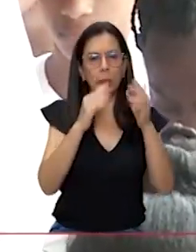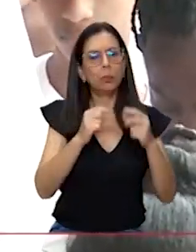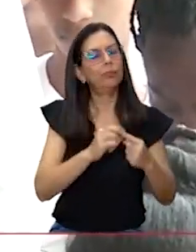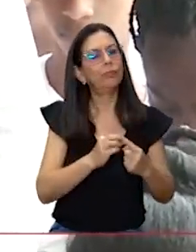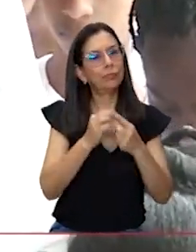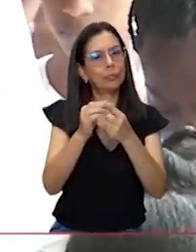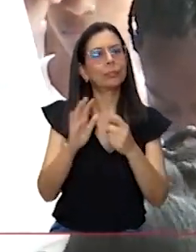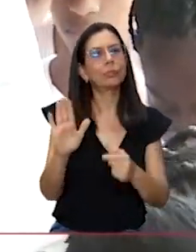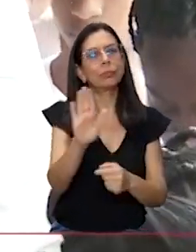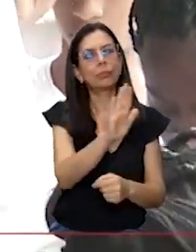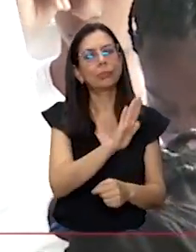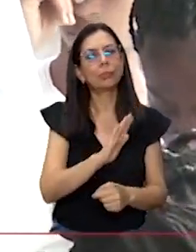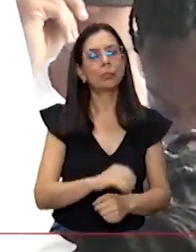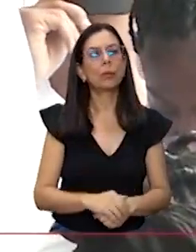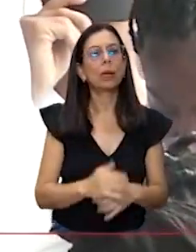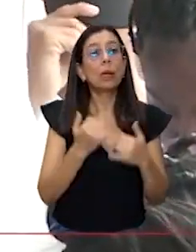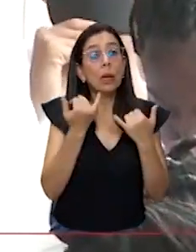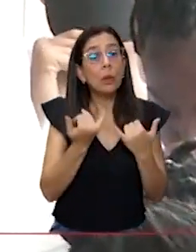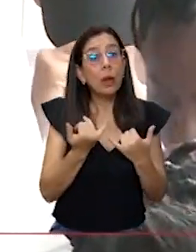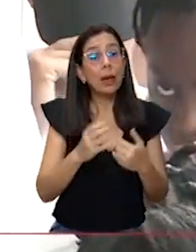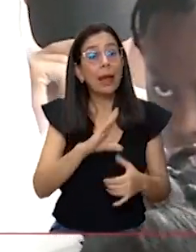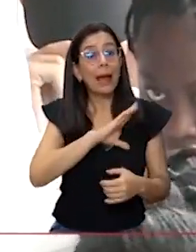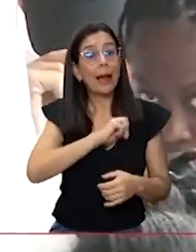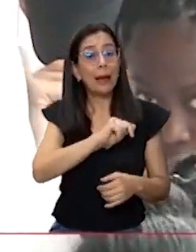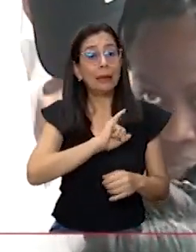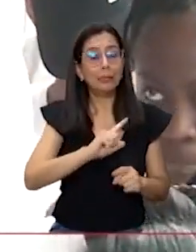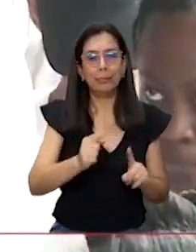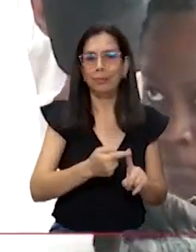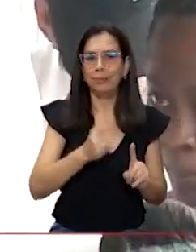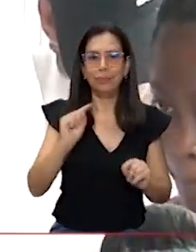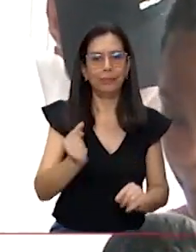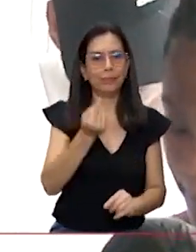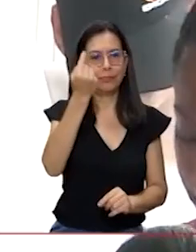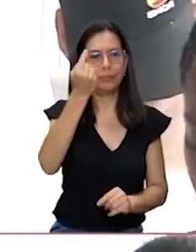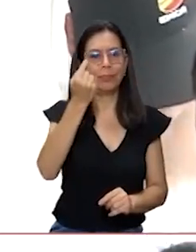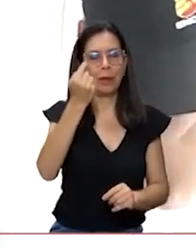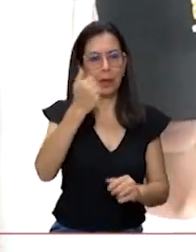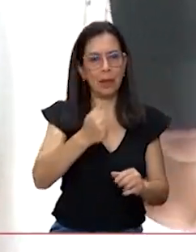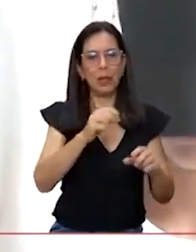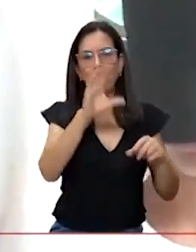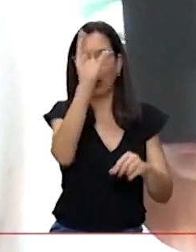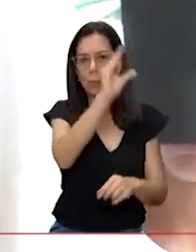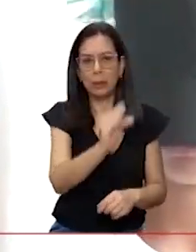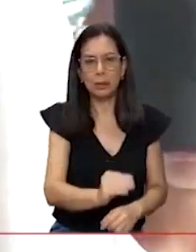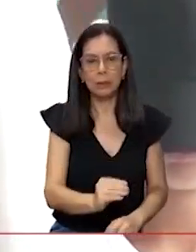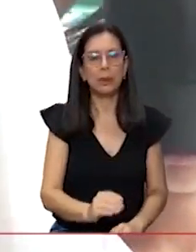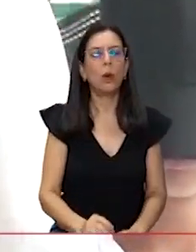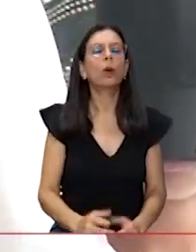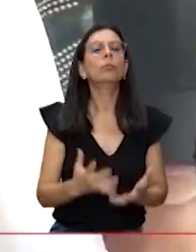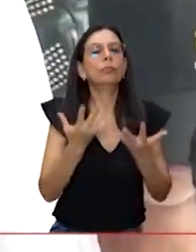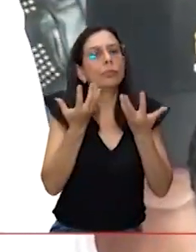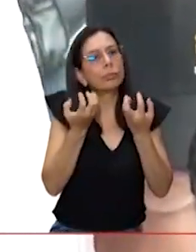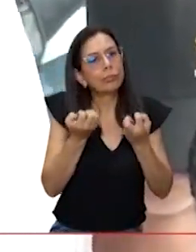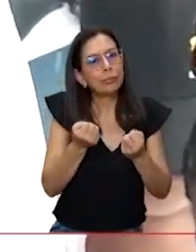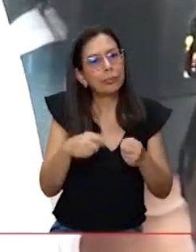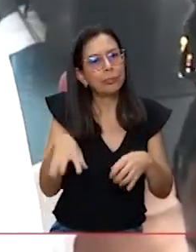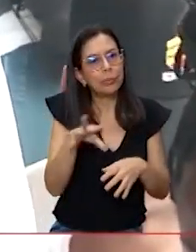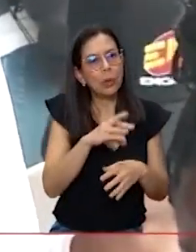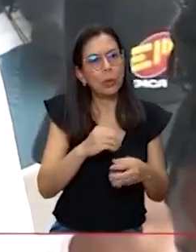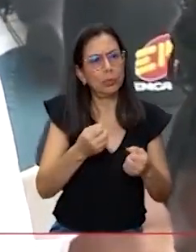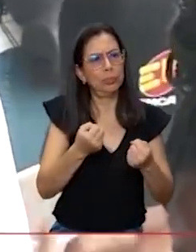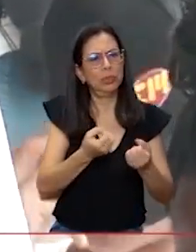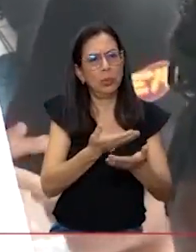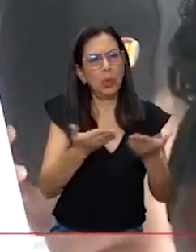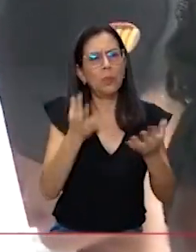usted. Queremos que en Cali sea un protagonista de primer orden en el Pacífico colombiano. Queremos que sus capacidades,